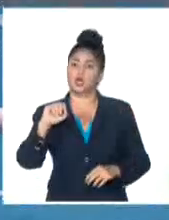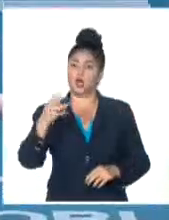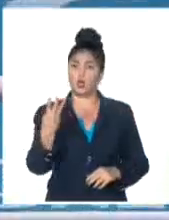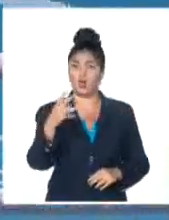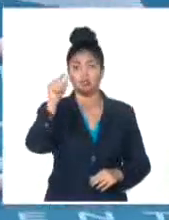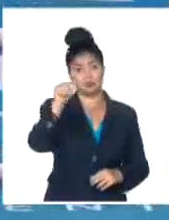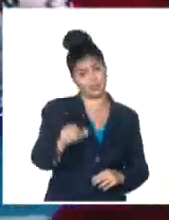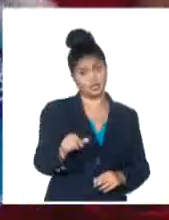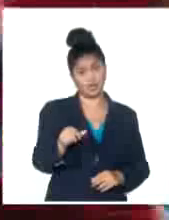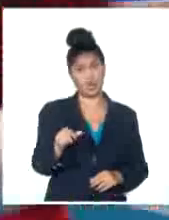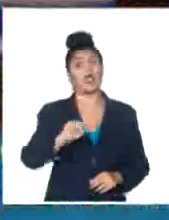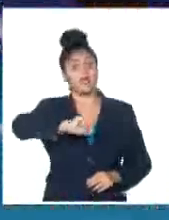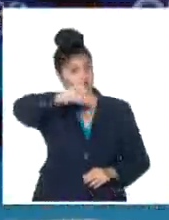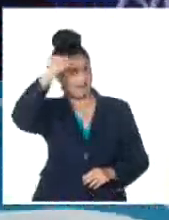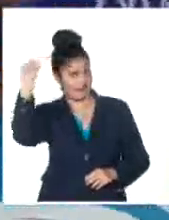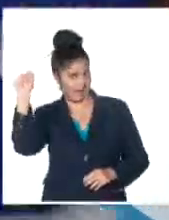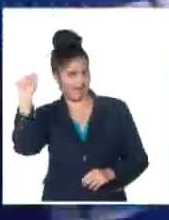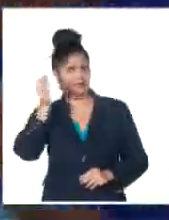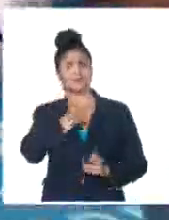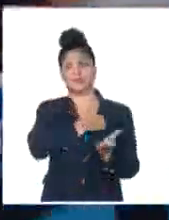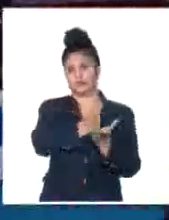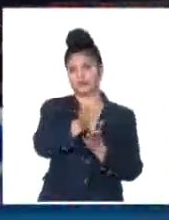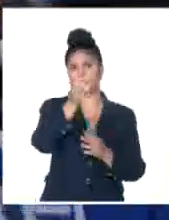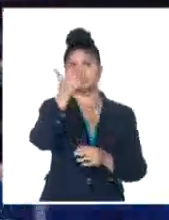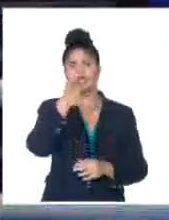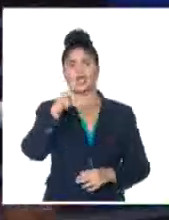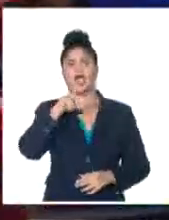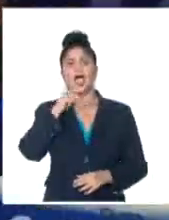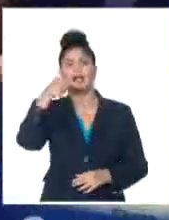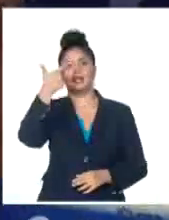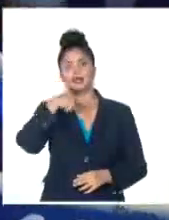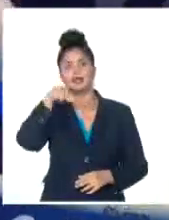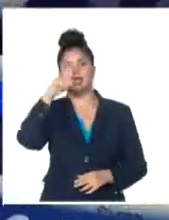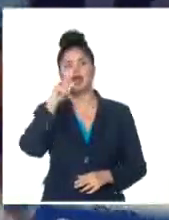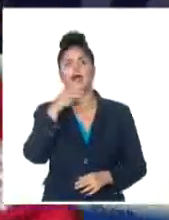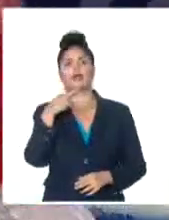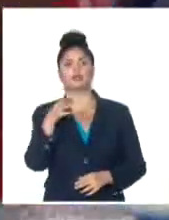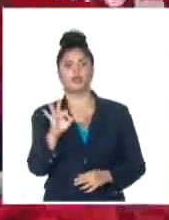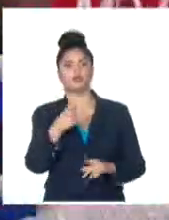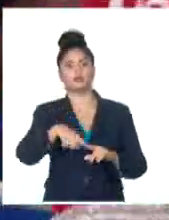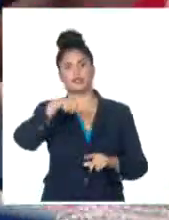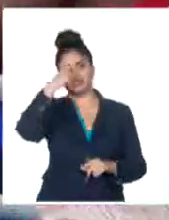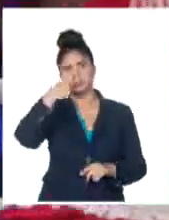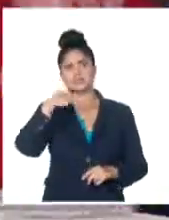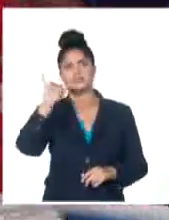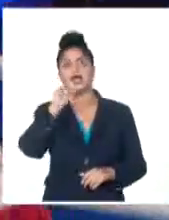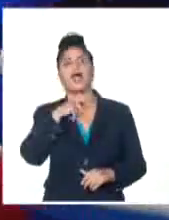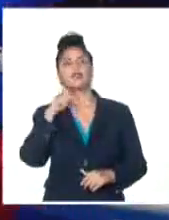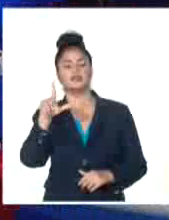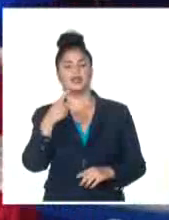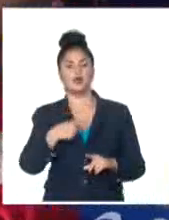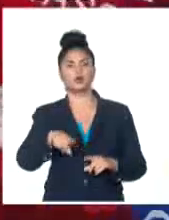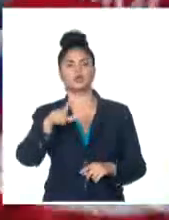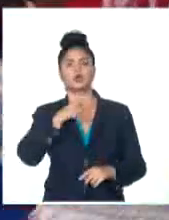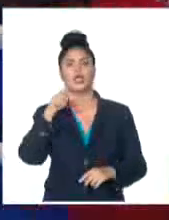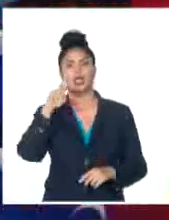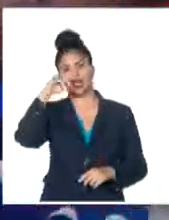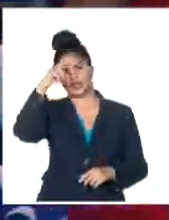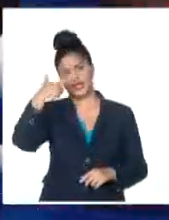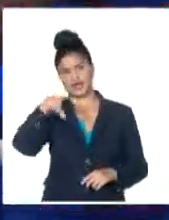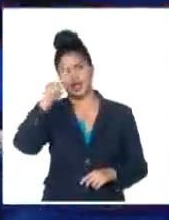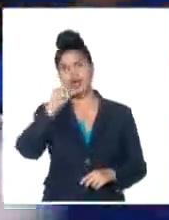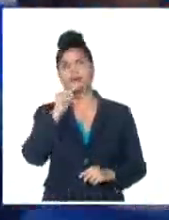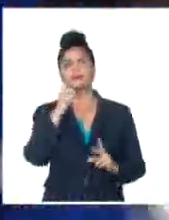que se mantienen todavía en competencia: Alejandro Claro, el caso de Saidel Horta, de Erislandi Álvarez y también del super